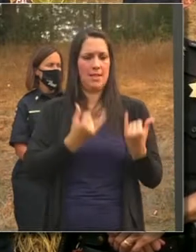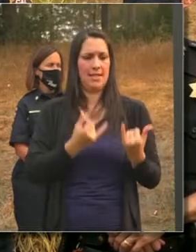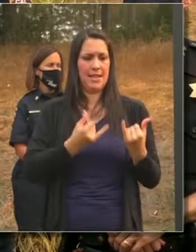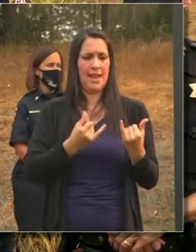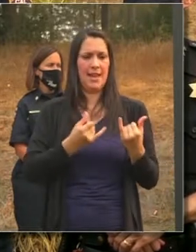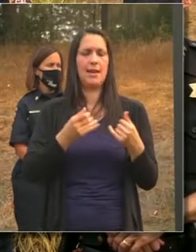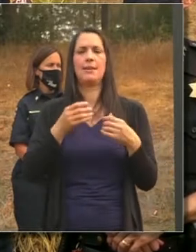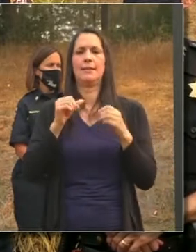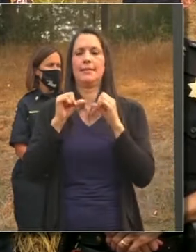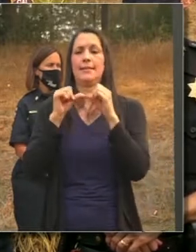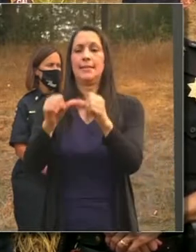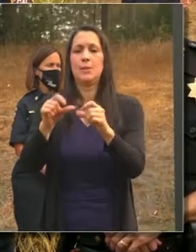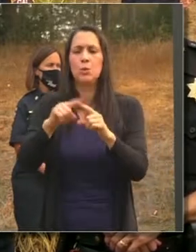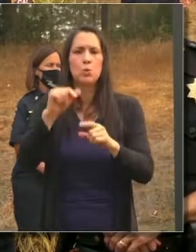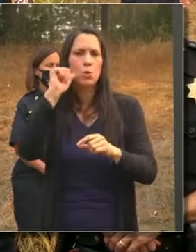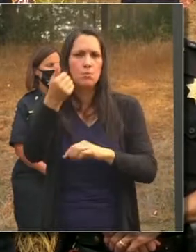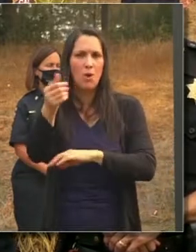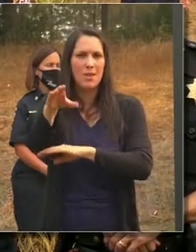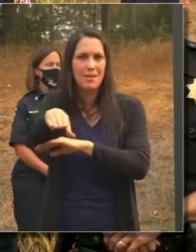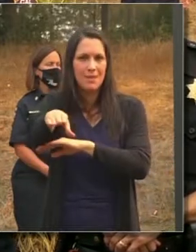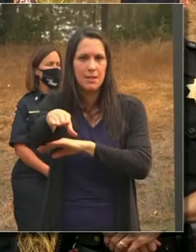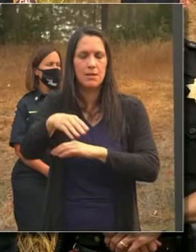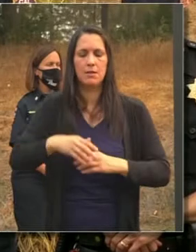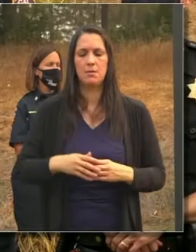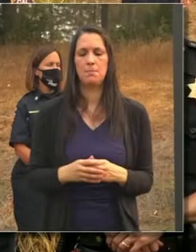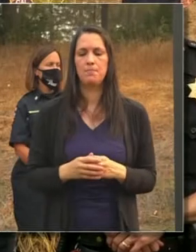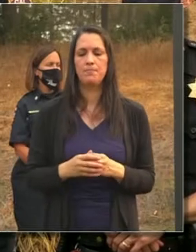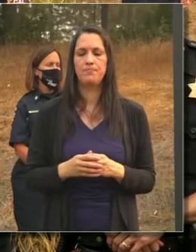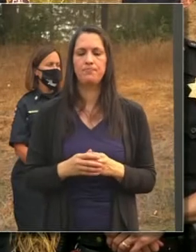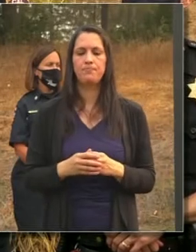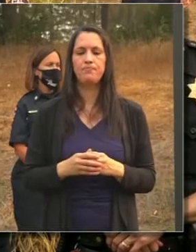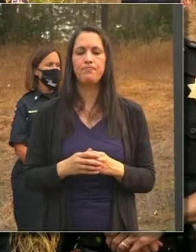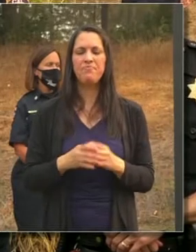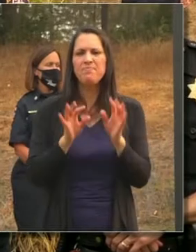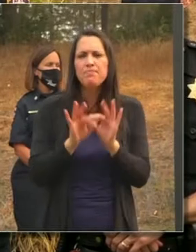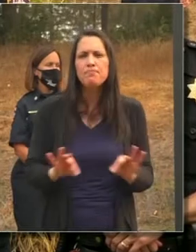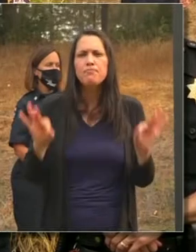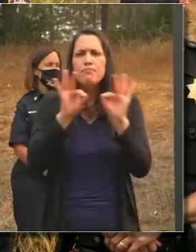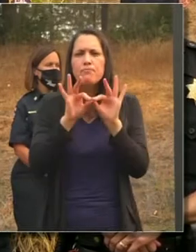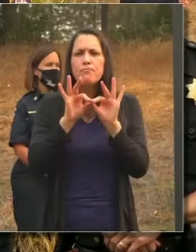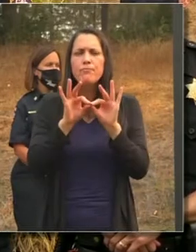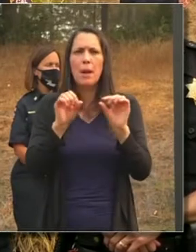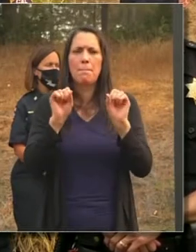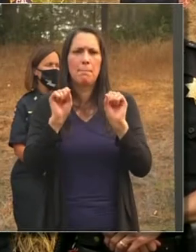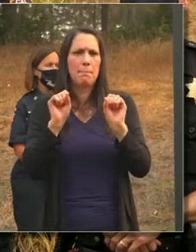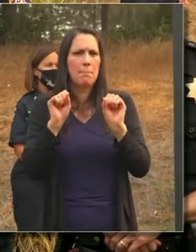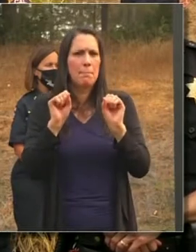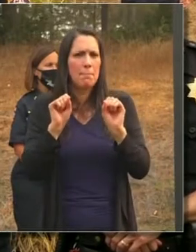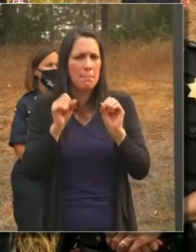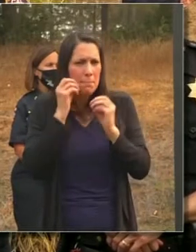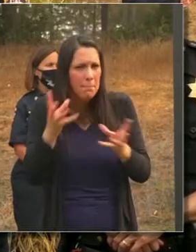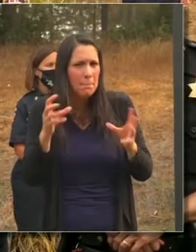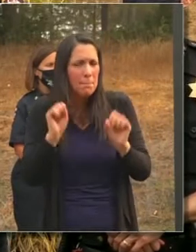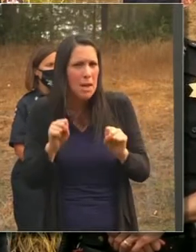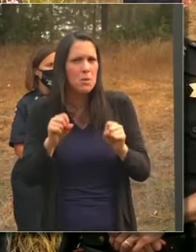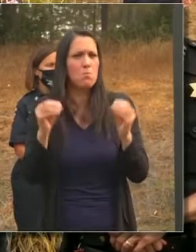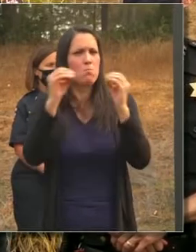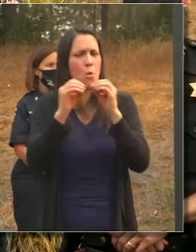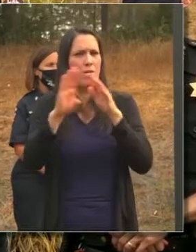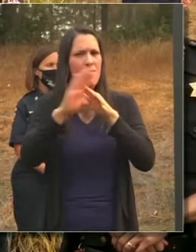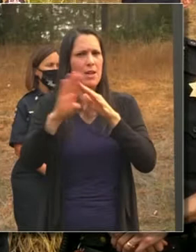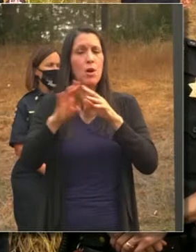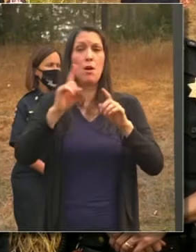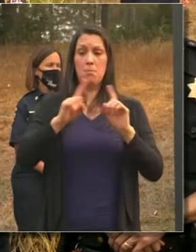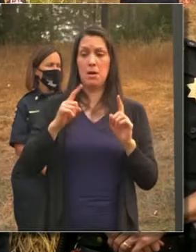efecto a la una de la tarde y termina esta noche y mi mensaje más importante para ustedes es que es posible que haya más evacuaciones